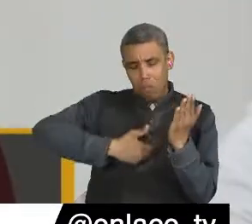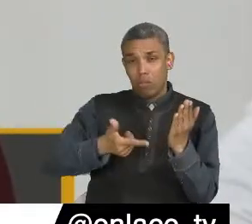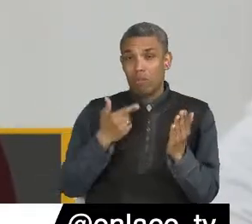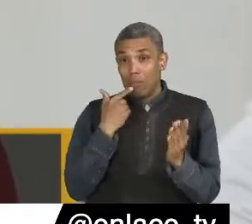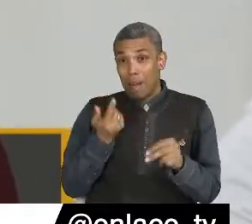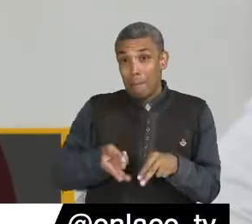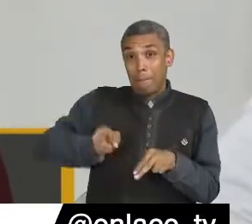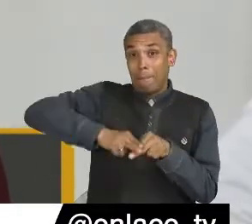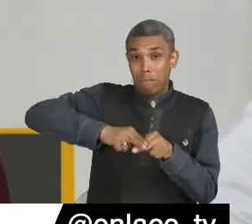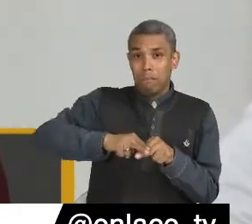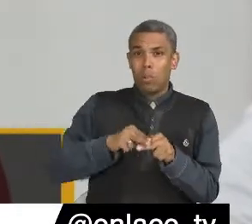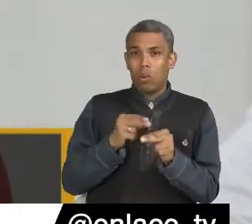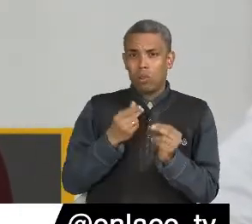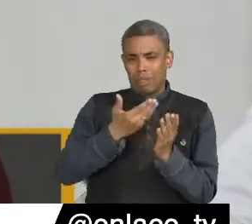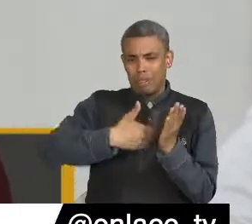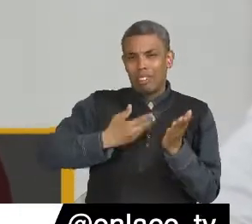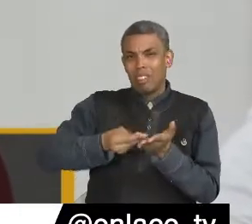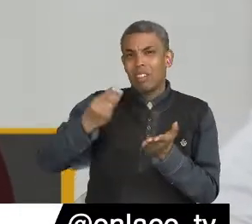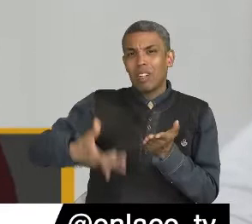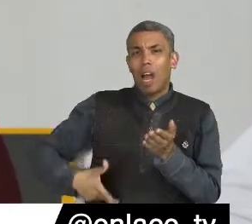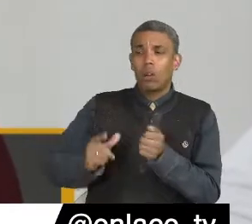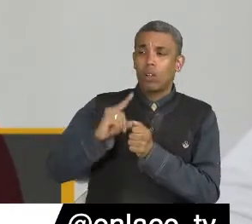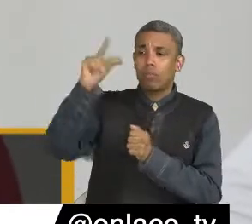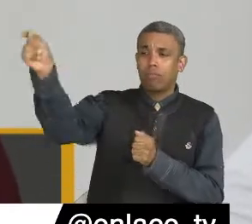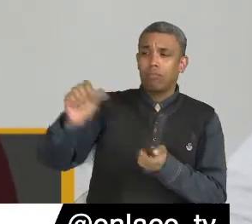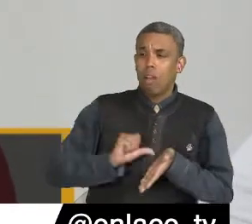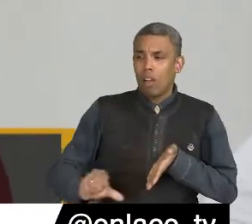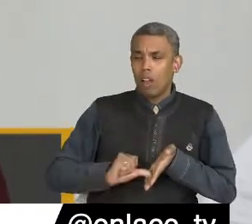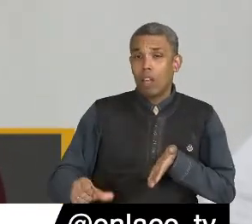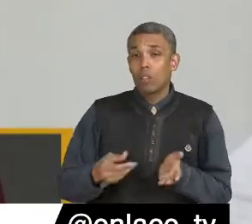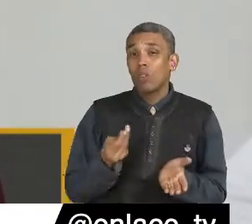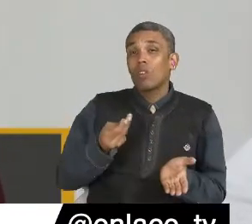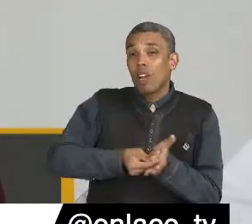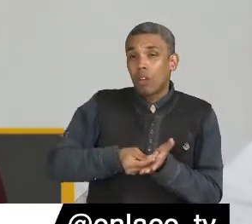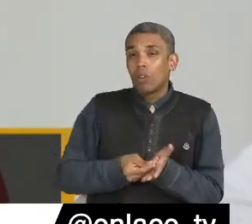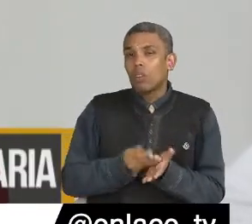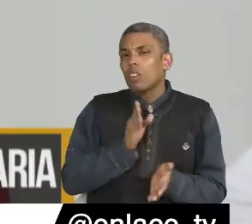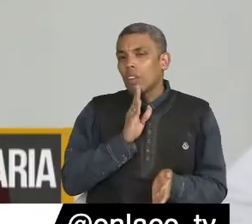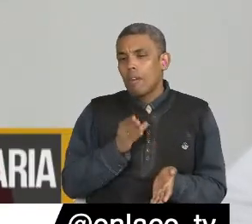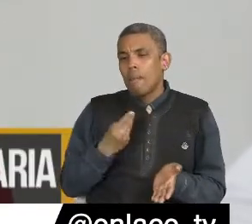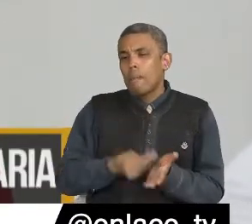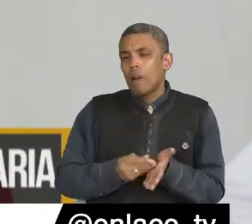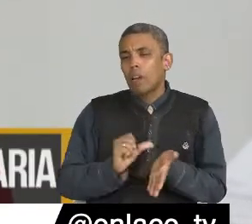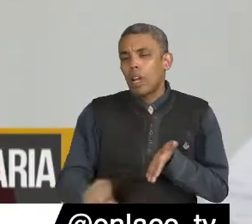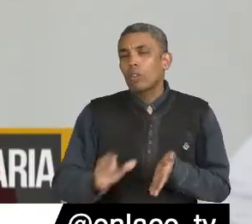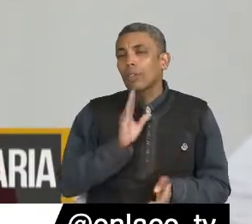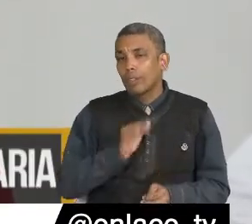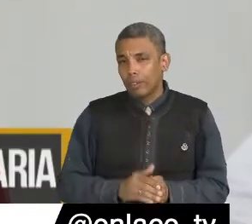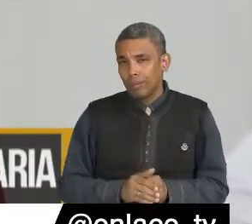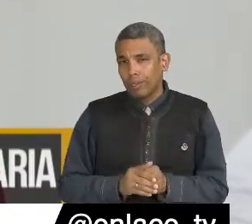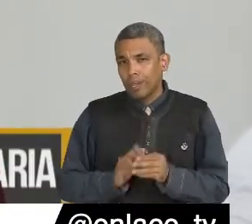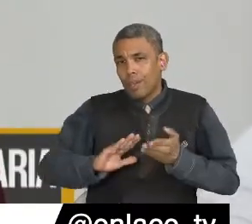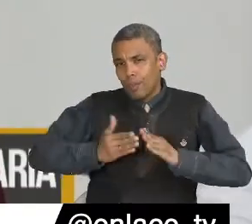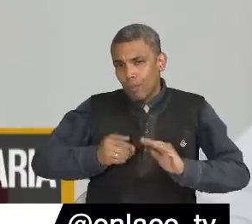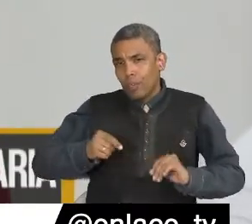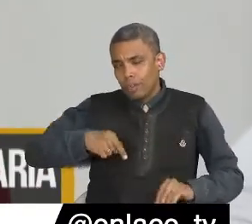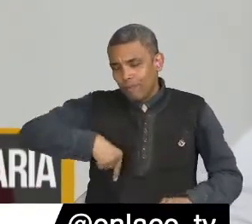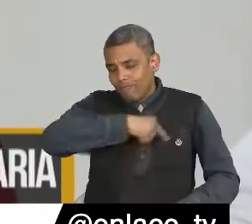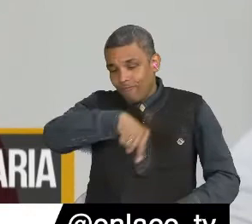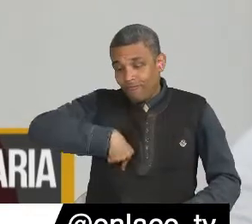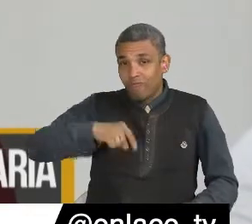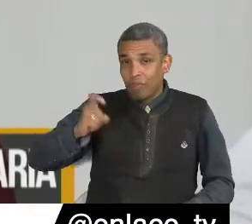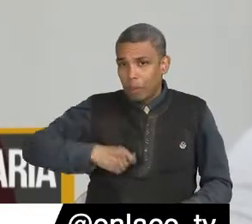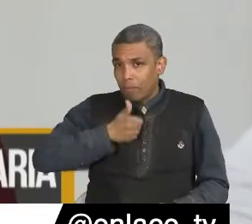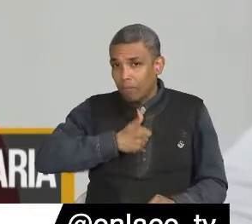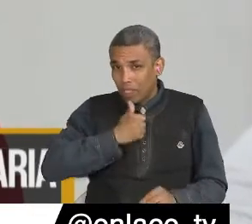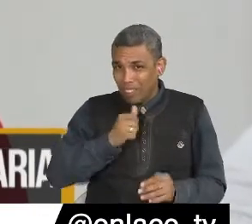Con eso damos ya la solución. Esperamos que, y le pedimos a la comunidad de Patio Bonito,